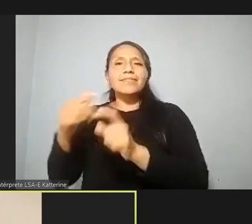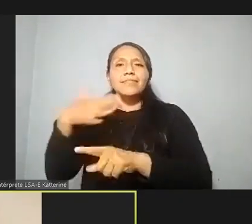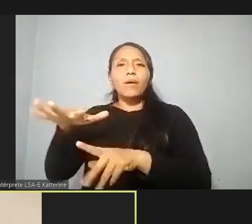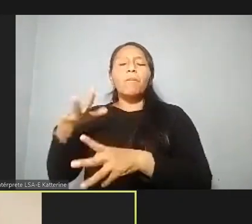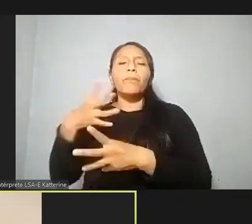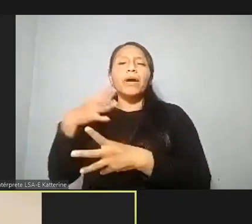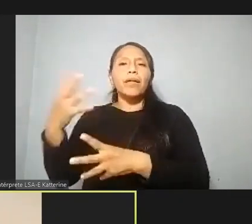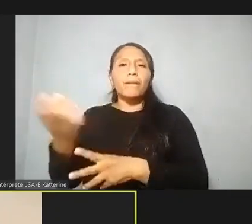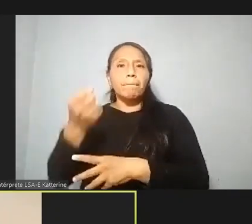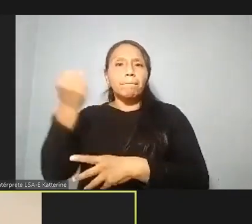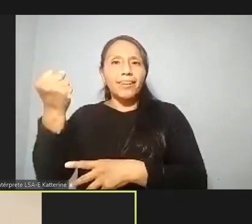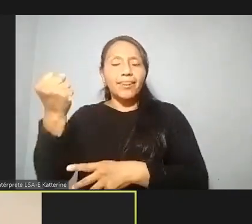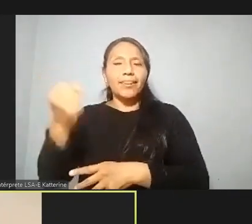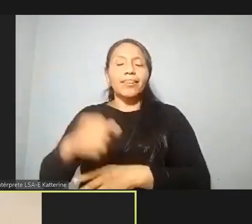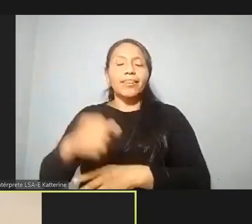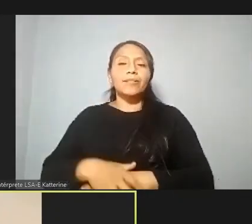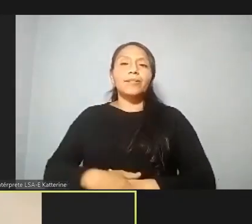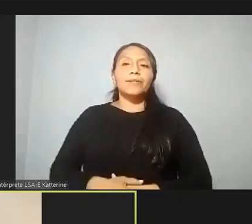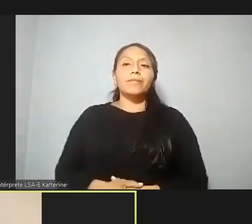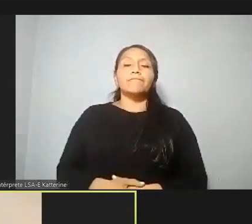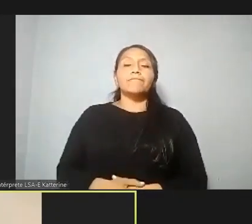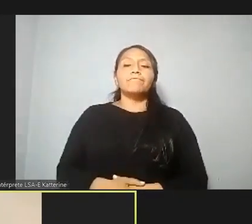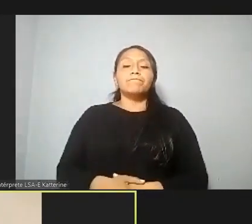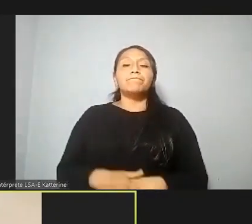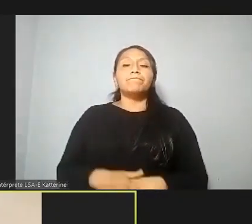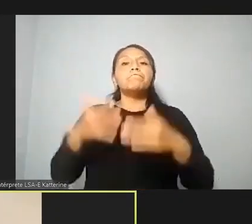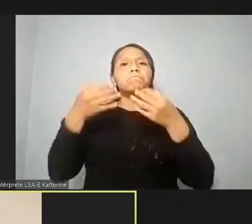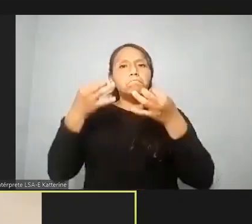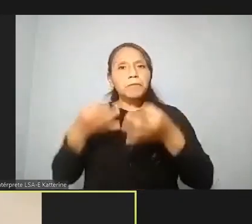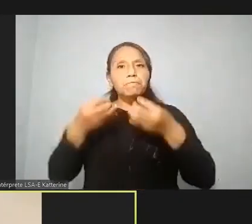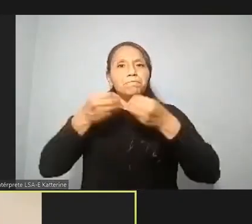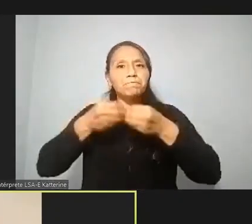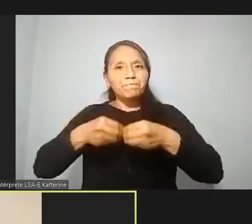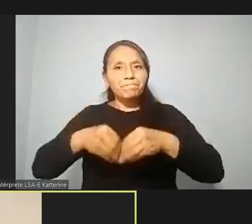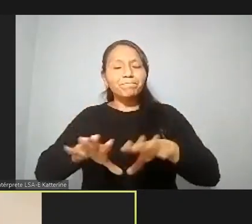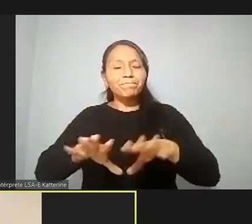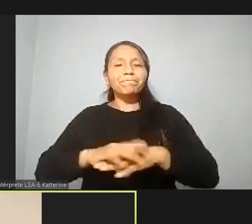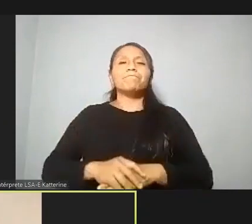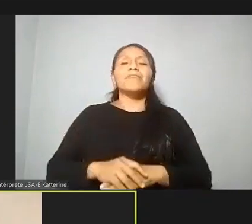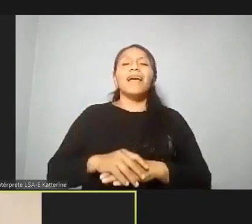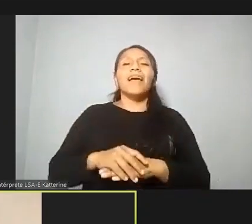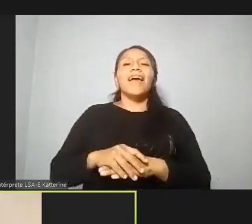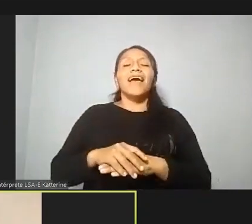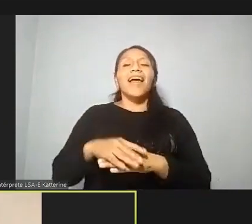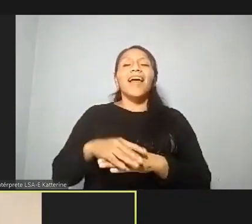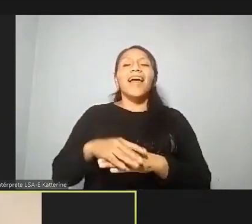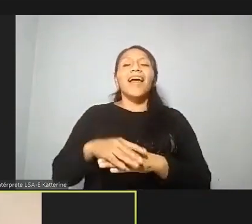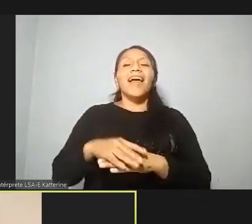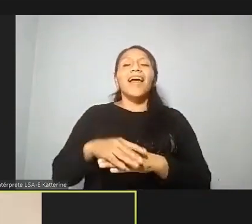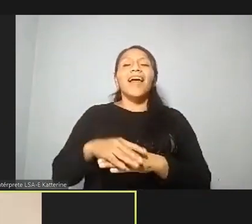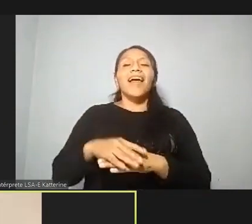Ahora sí, voy a dar inicio a las ponencias, empezando por la mía.